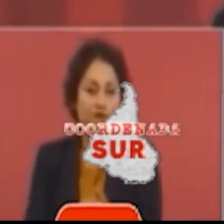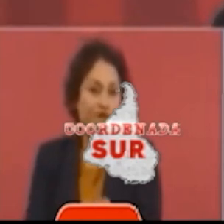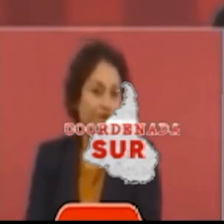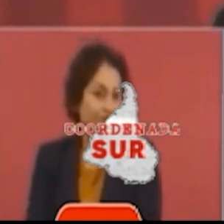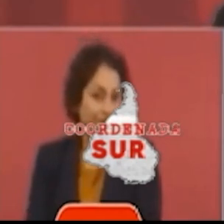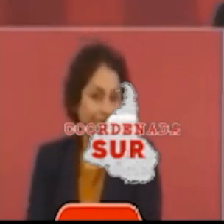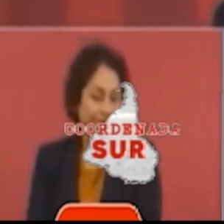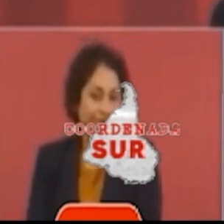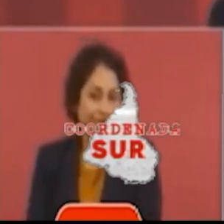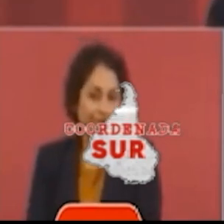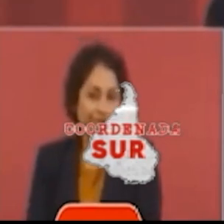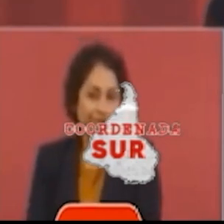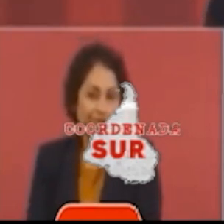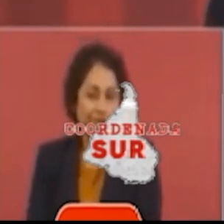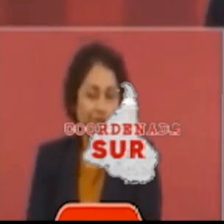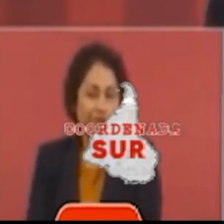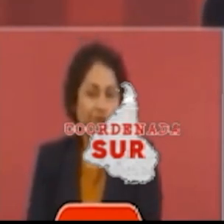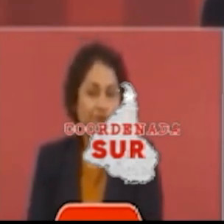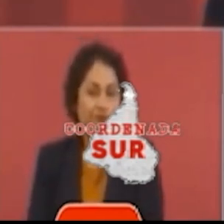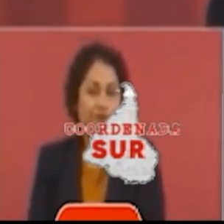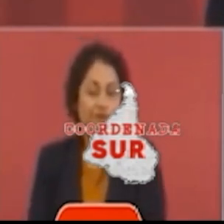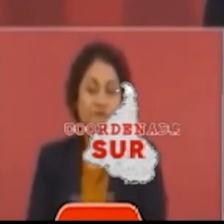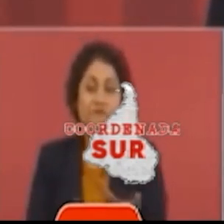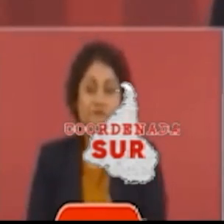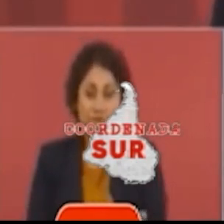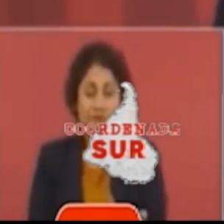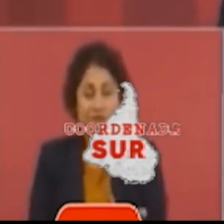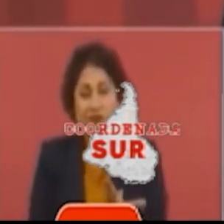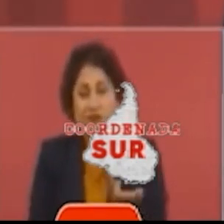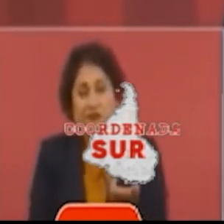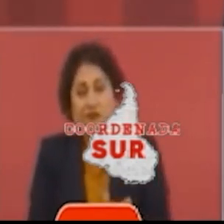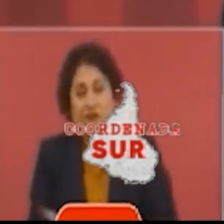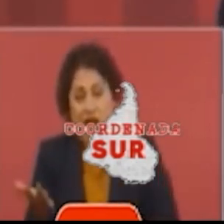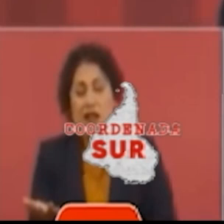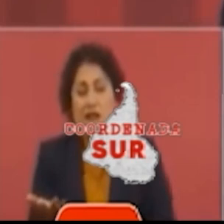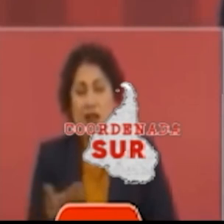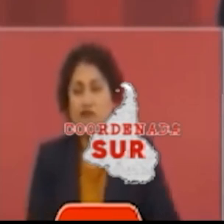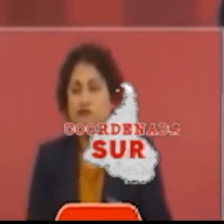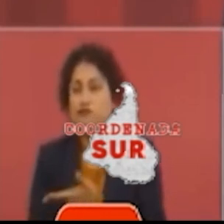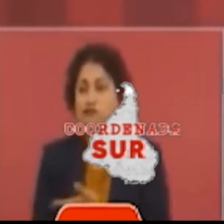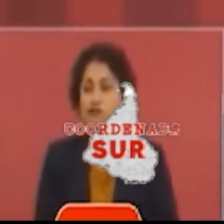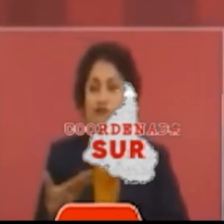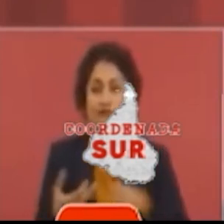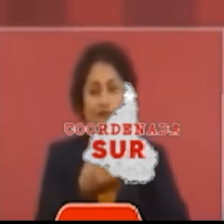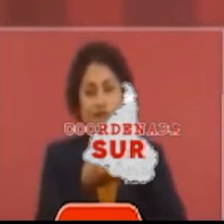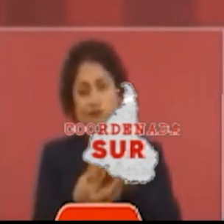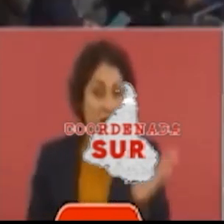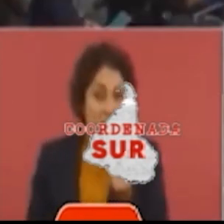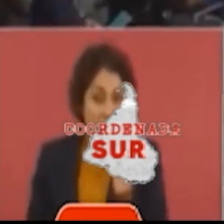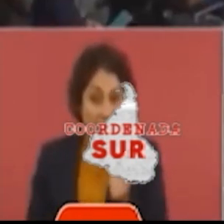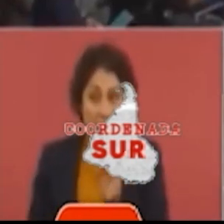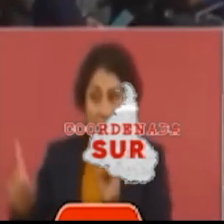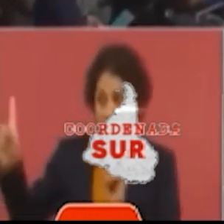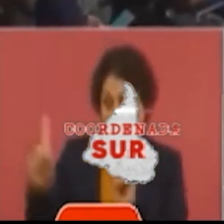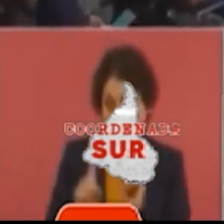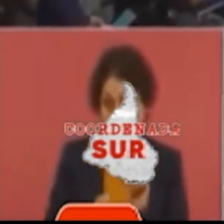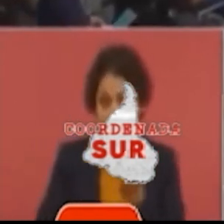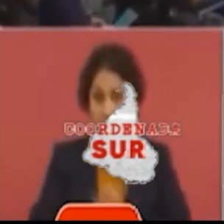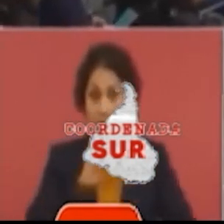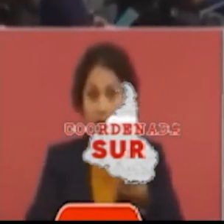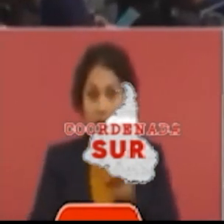pues no se va a lograr una convivencia en armonía en toda América. Así lo han hecho